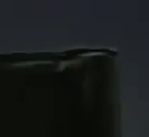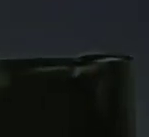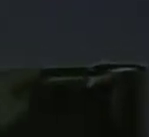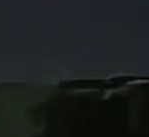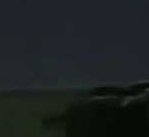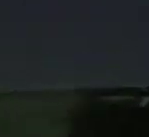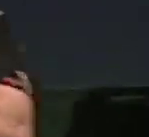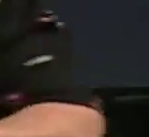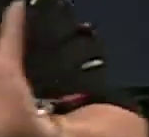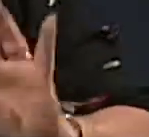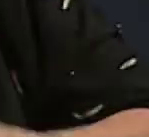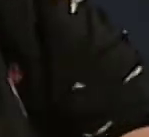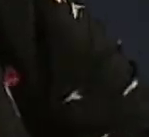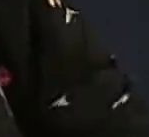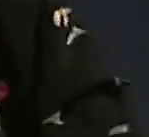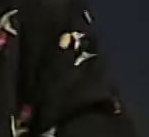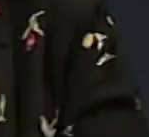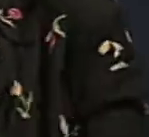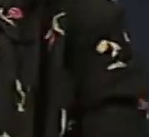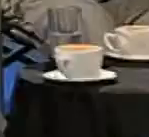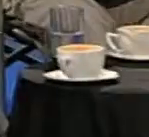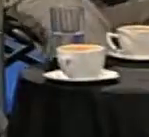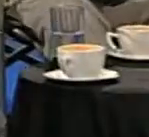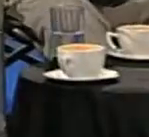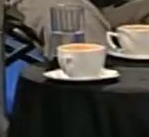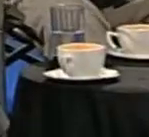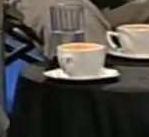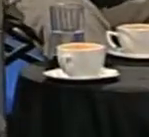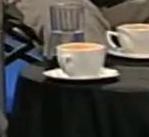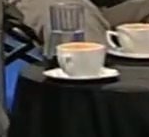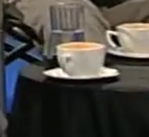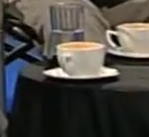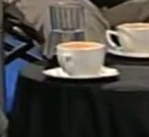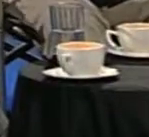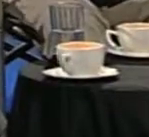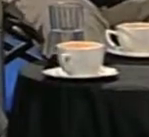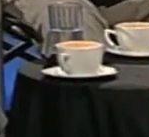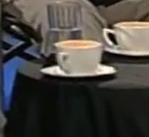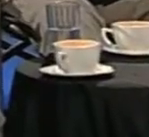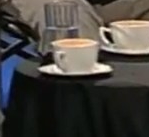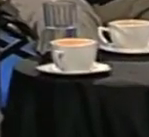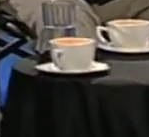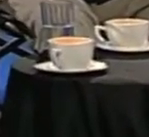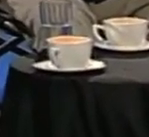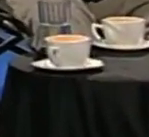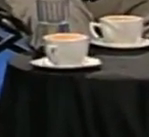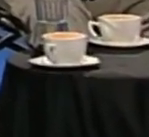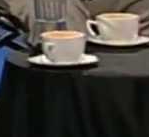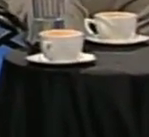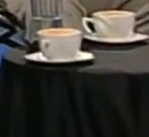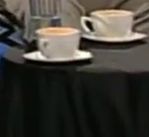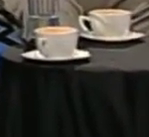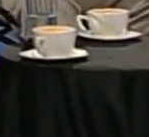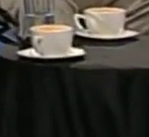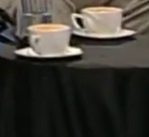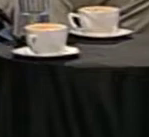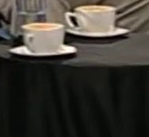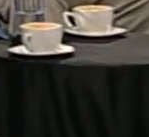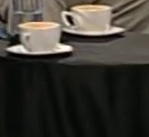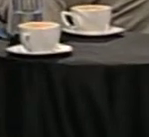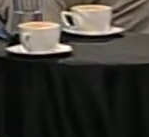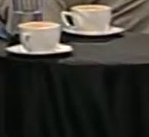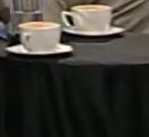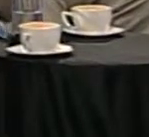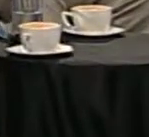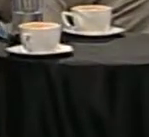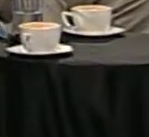que caía sobre una mesa? No, ya no. Sí, sí. Pero bueno, qué dicha, porque entonces el homenaje está bien lejos, ¿verdad?